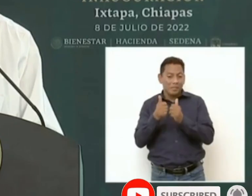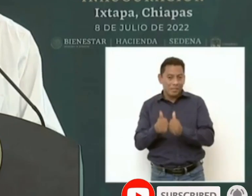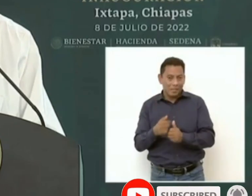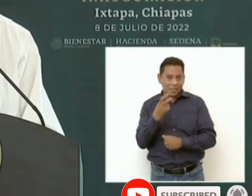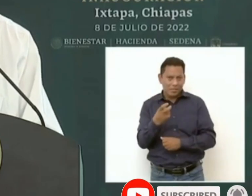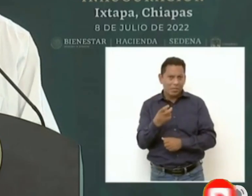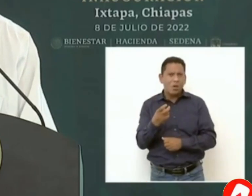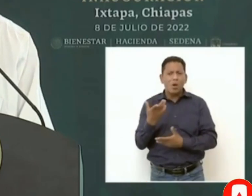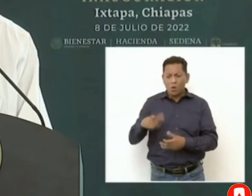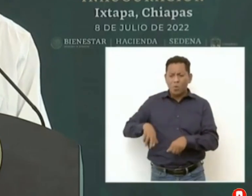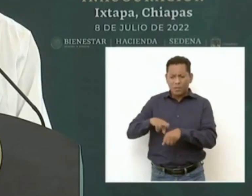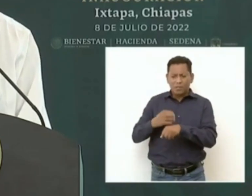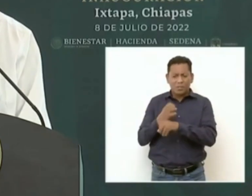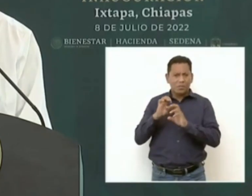dejamos